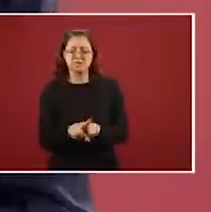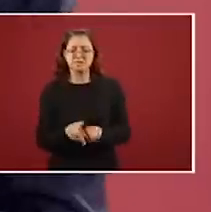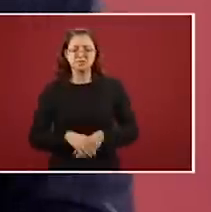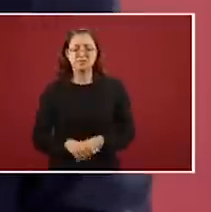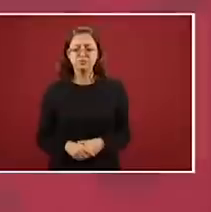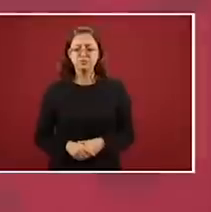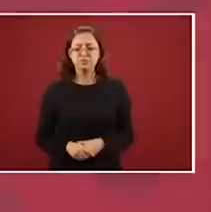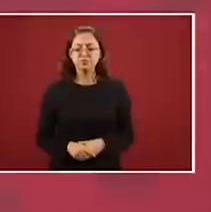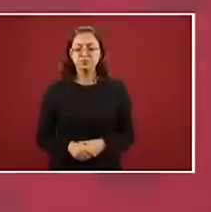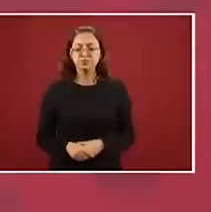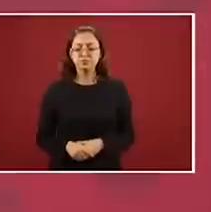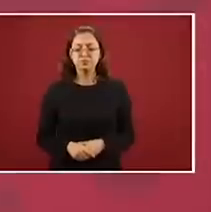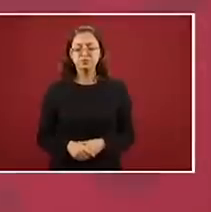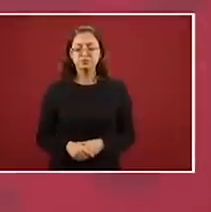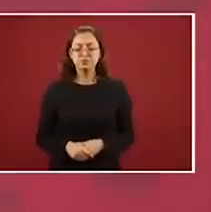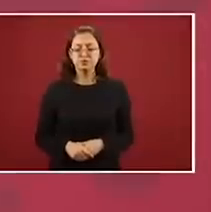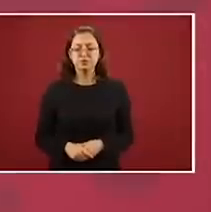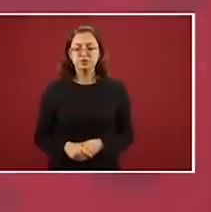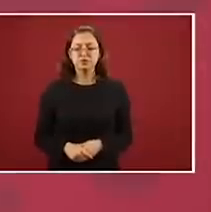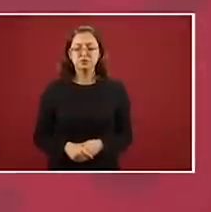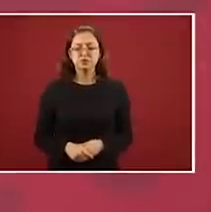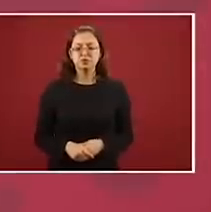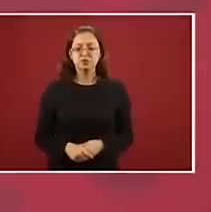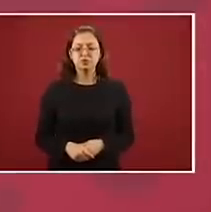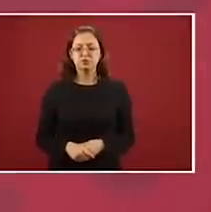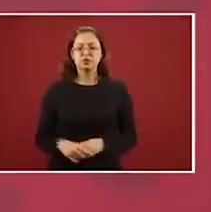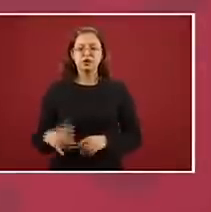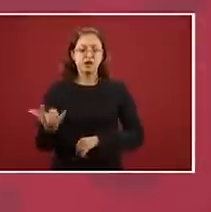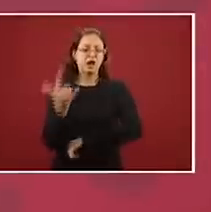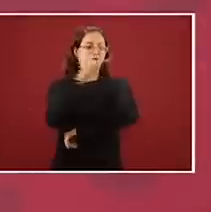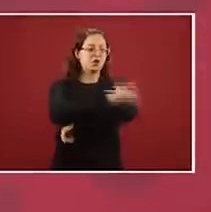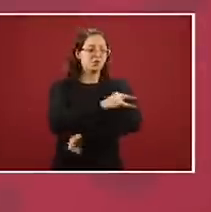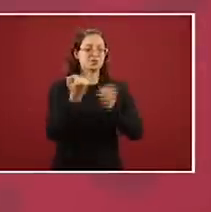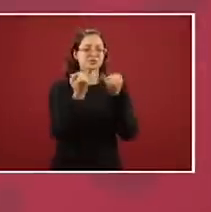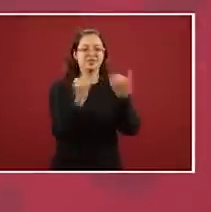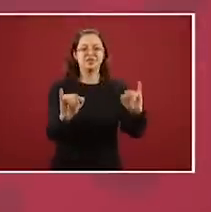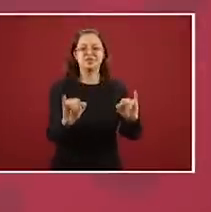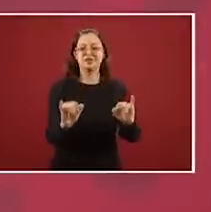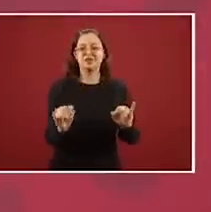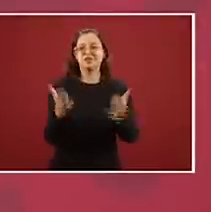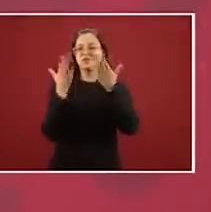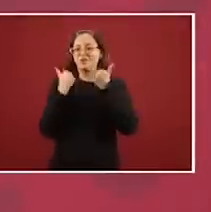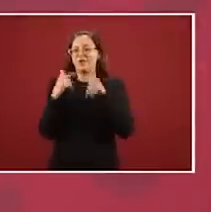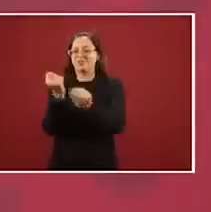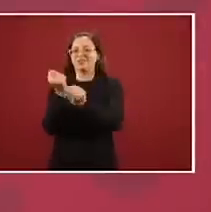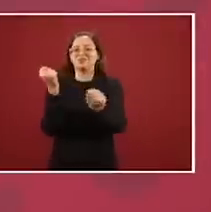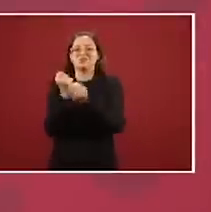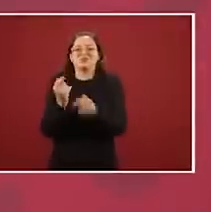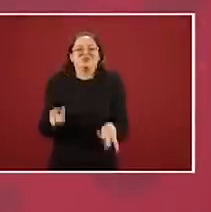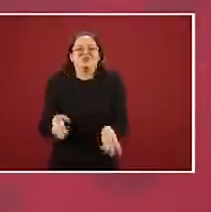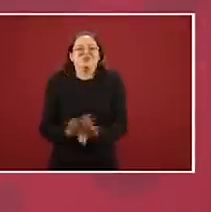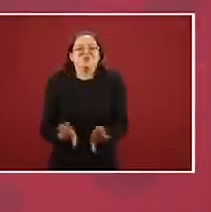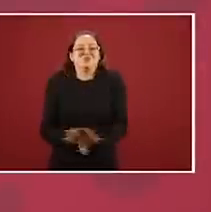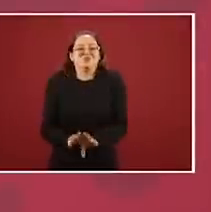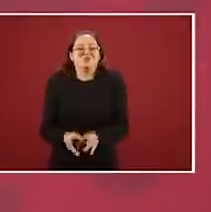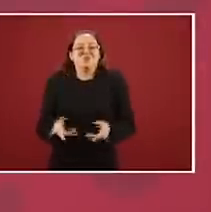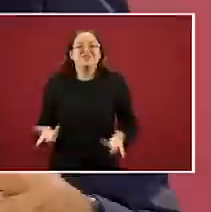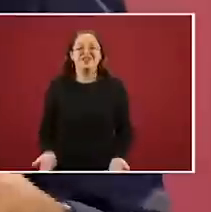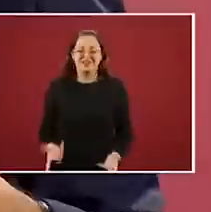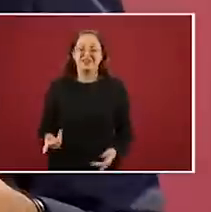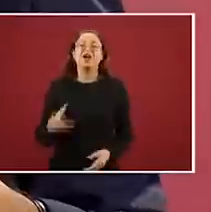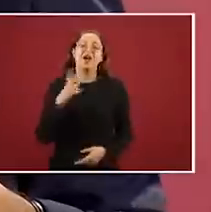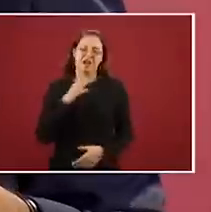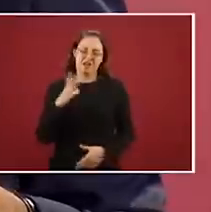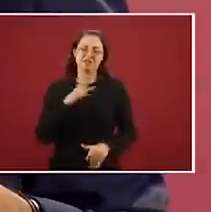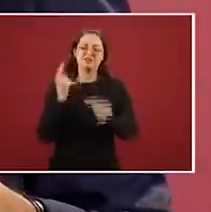pues no se puede inaugurar el aeropuerto si está aislado. O sea, va a haber un sistema de